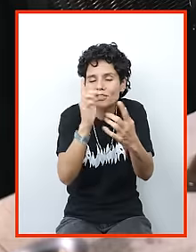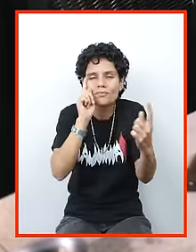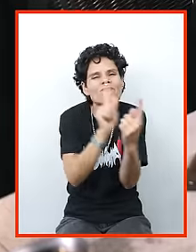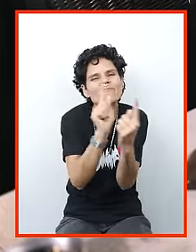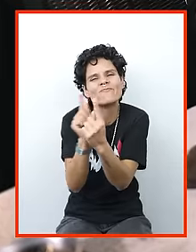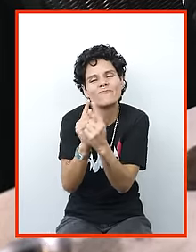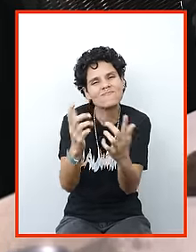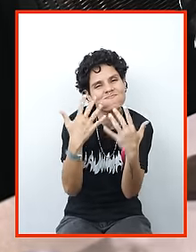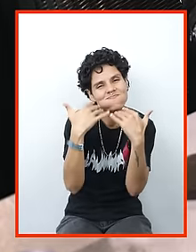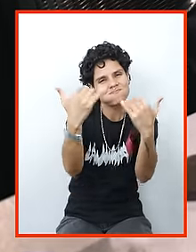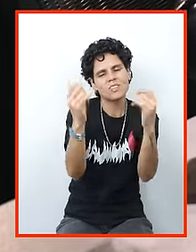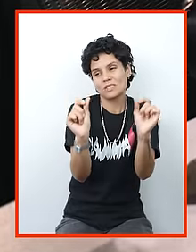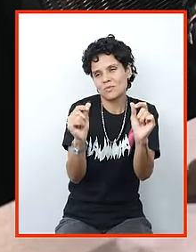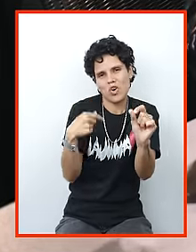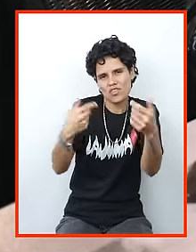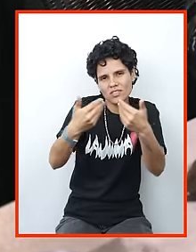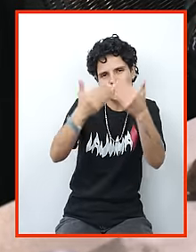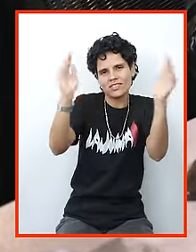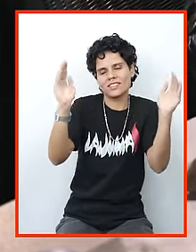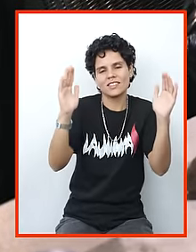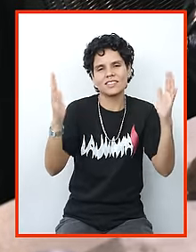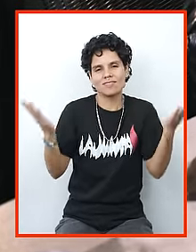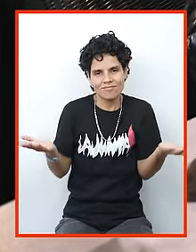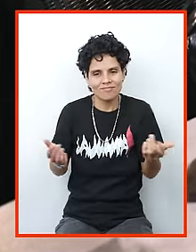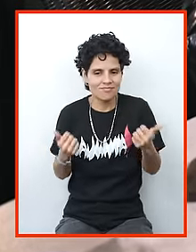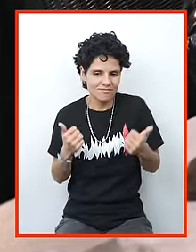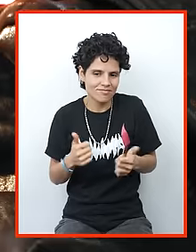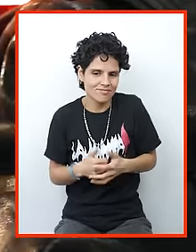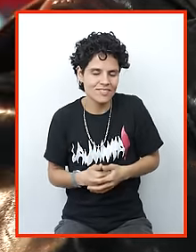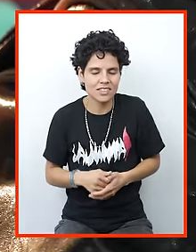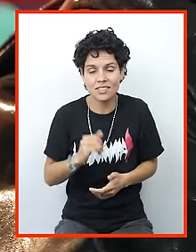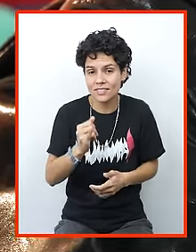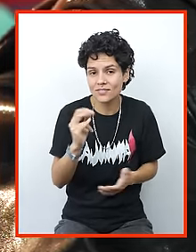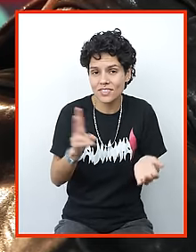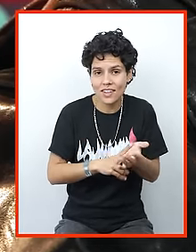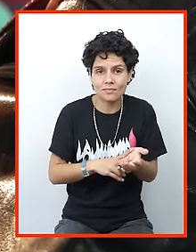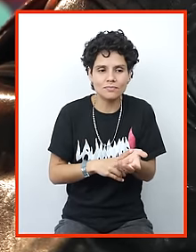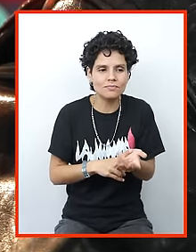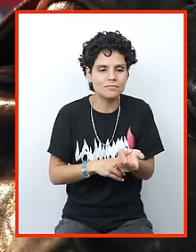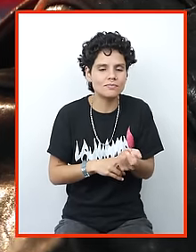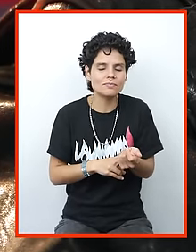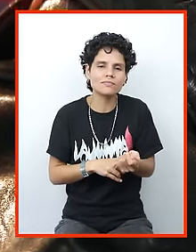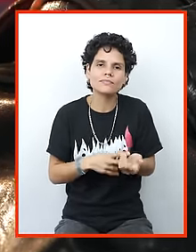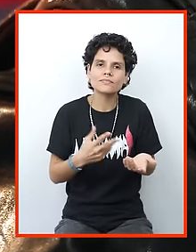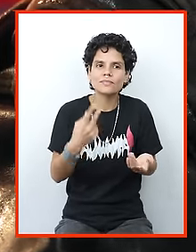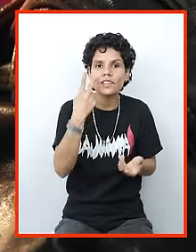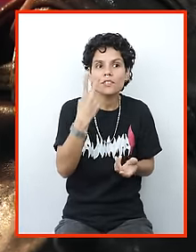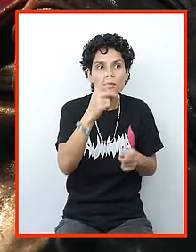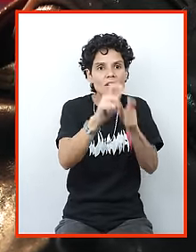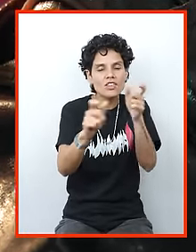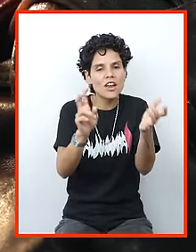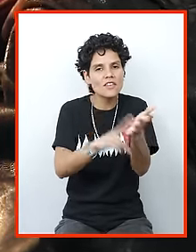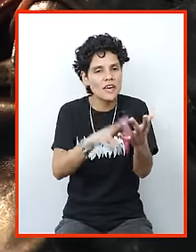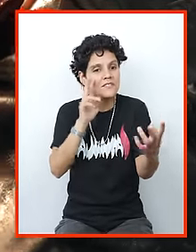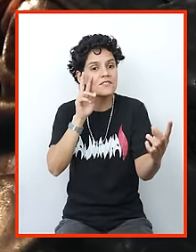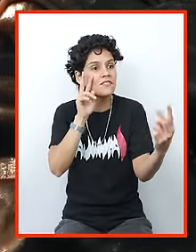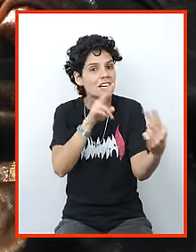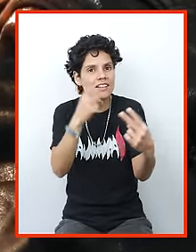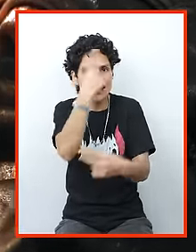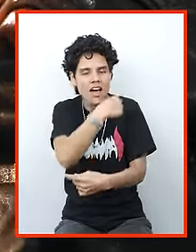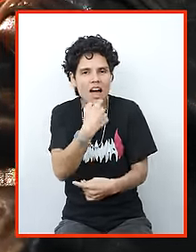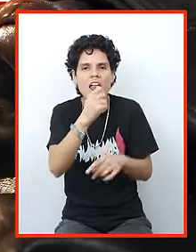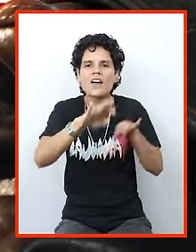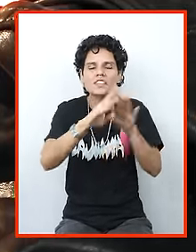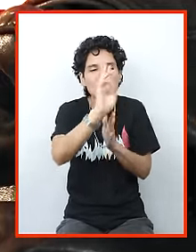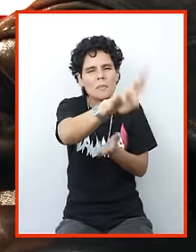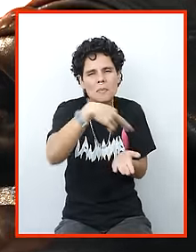poquito. Hace poco volvieron los shows y bacán eso. Bacán poder, no sé, ver a las personas ahí en vivo, como ver a los que te escriben siempre,